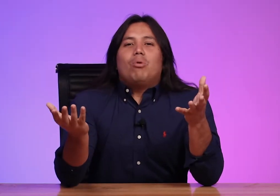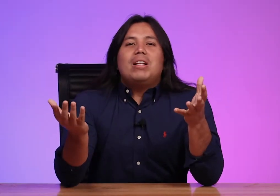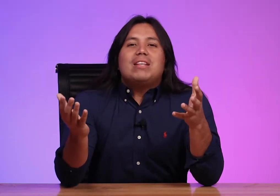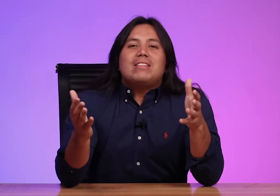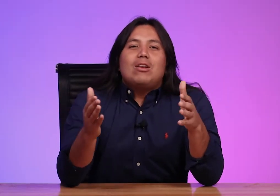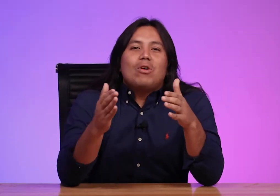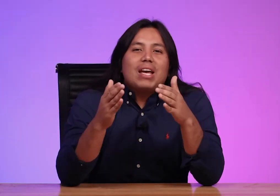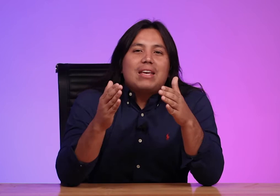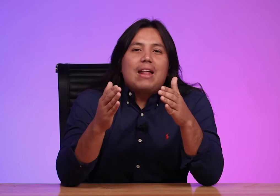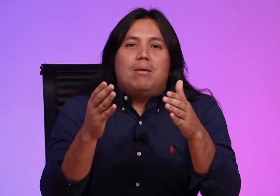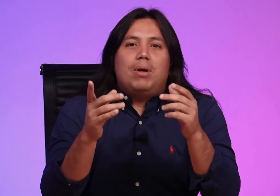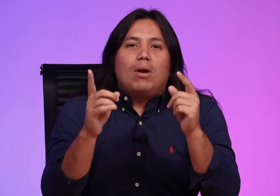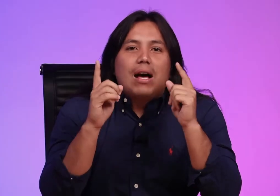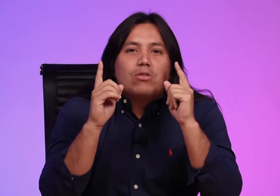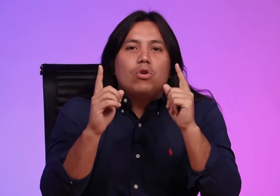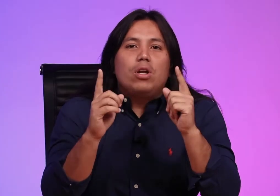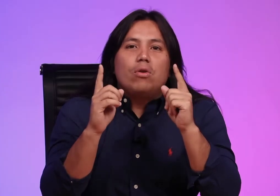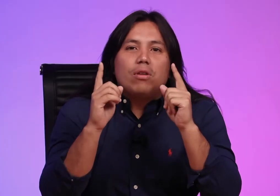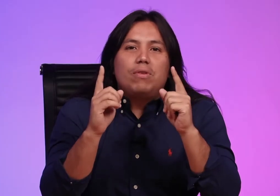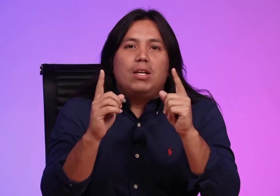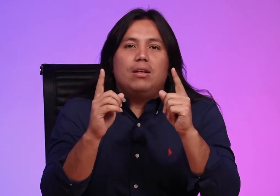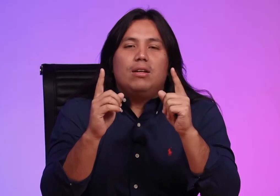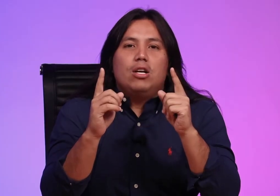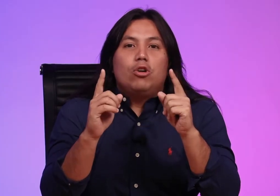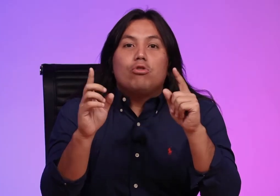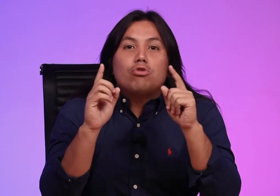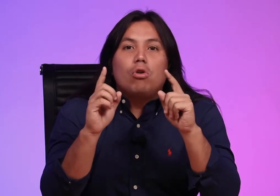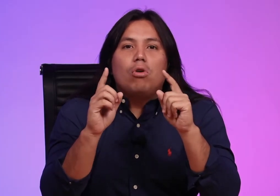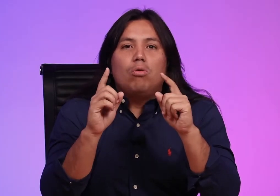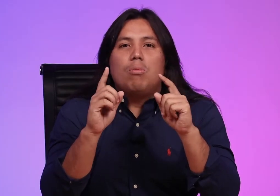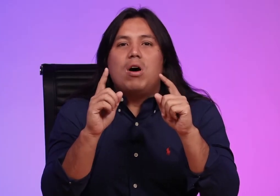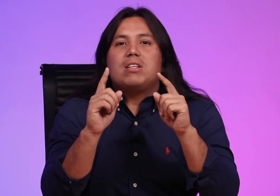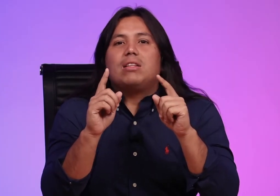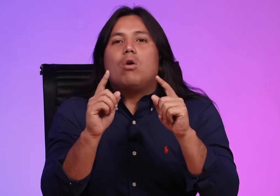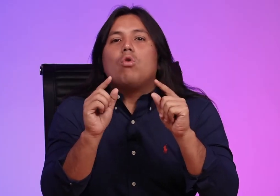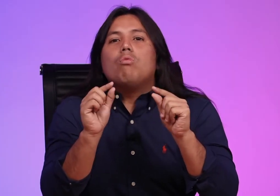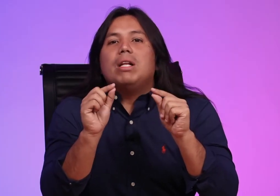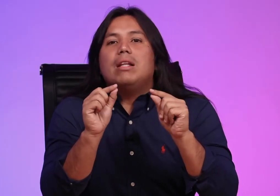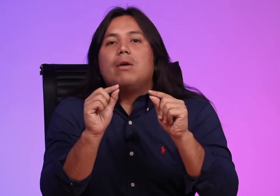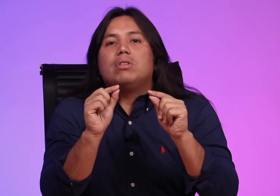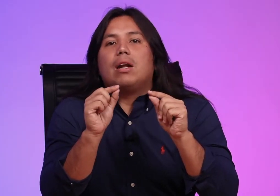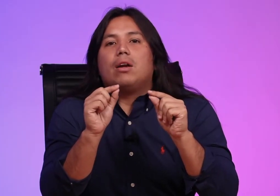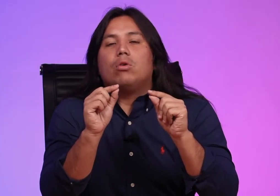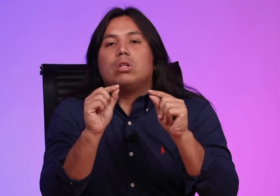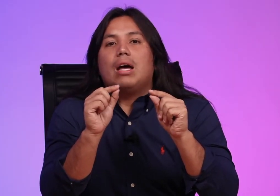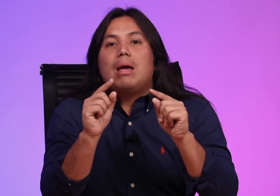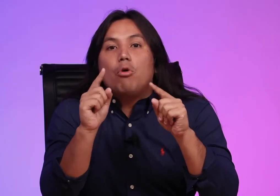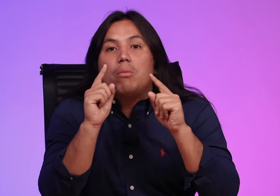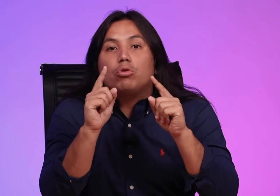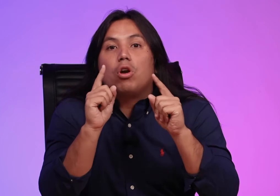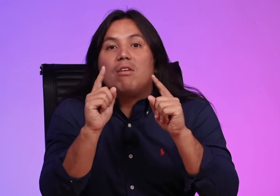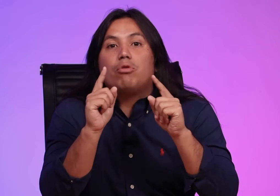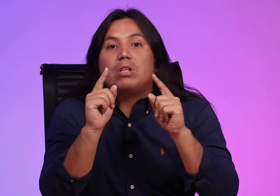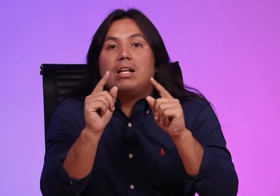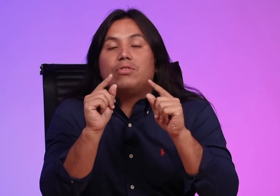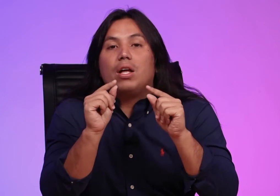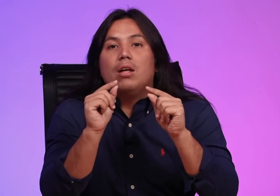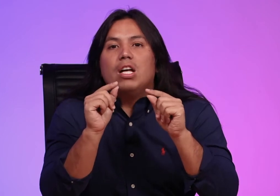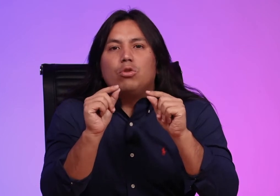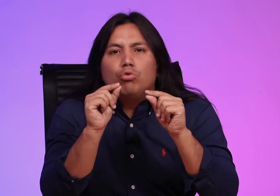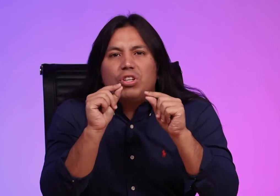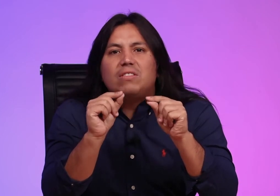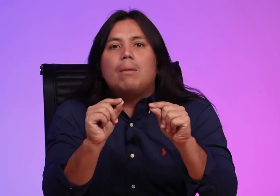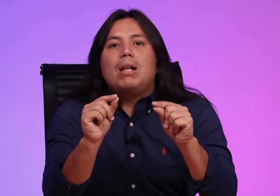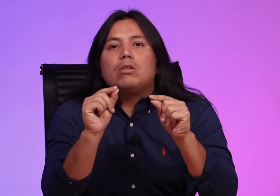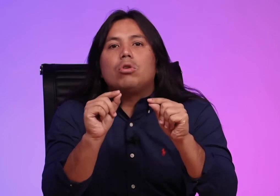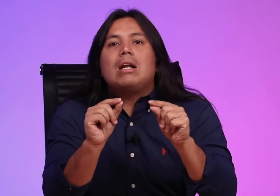colonias pueden decir lo que quieran, pero las acciones nos definen. No solo lo hemos aceptado con humildad nuestras derrotas, hemos demostrado la fortaleza